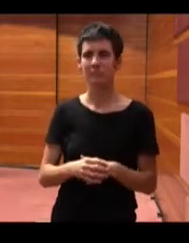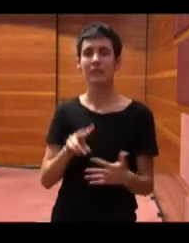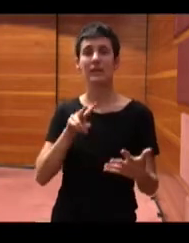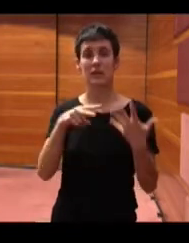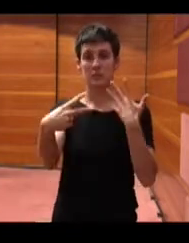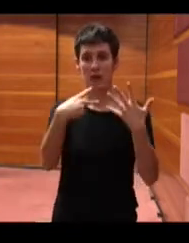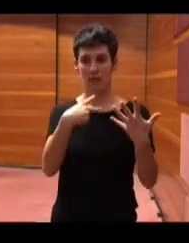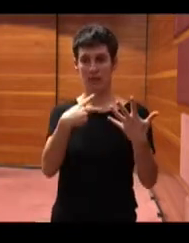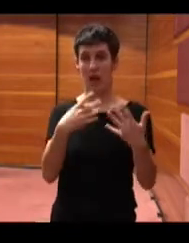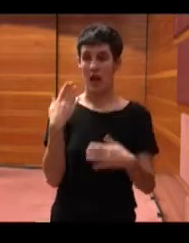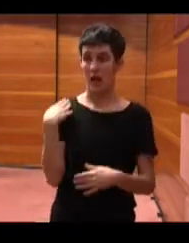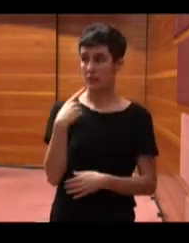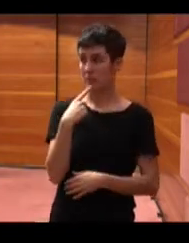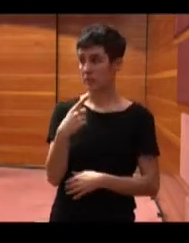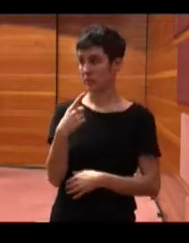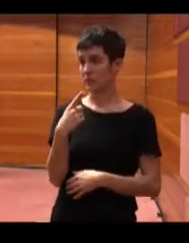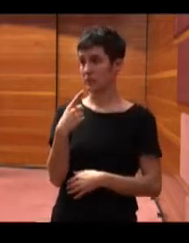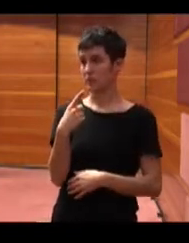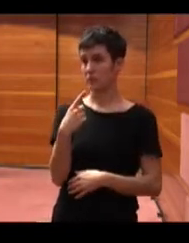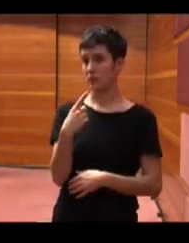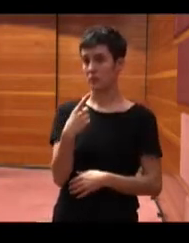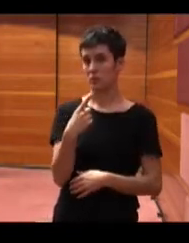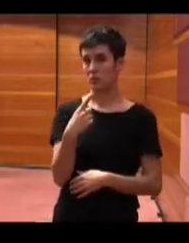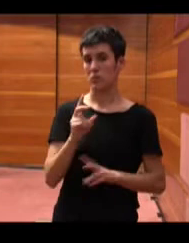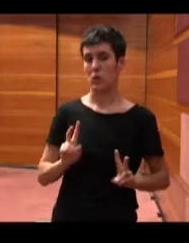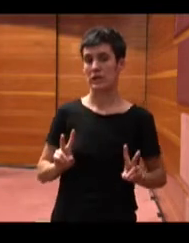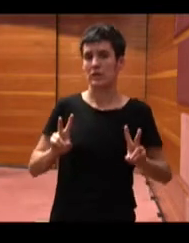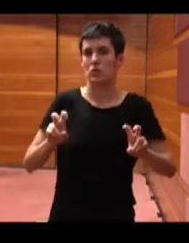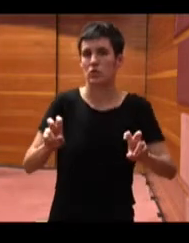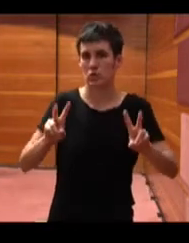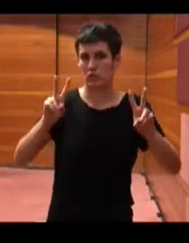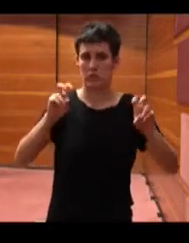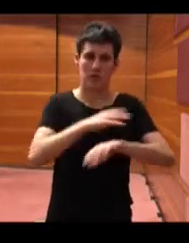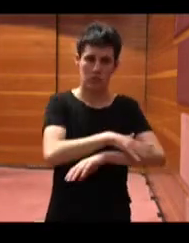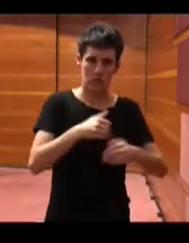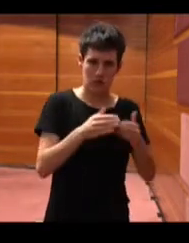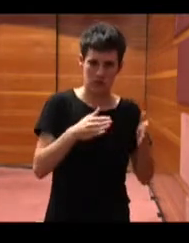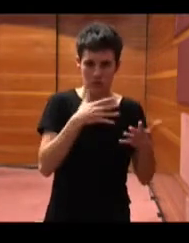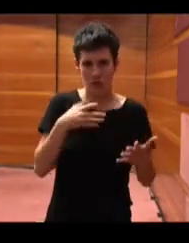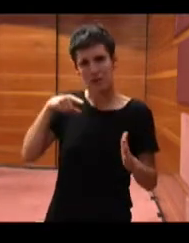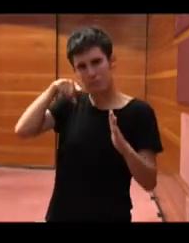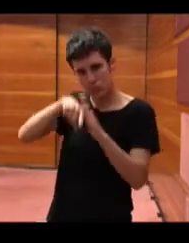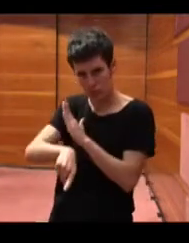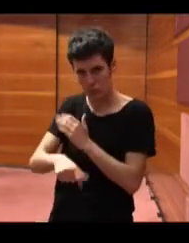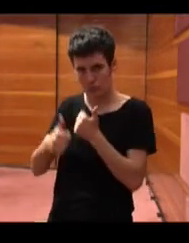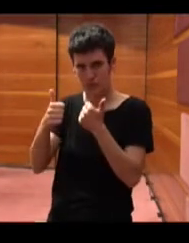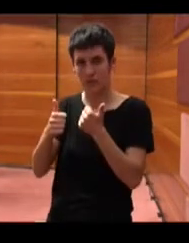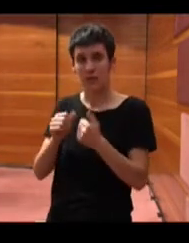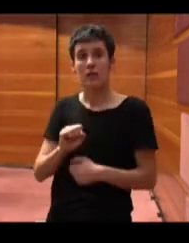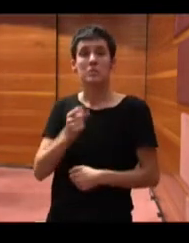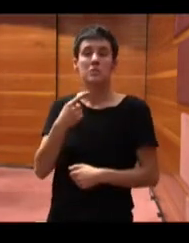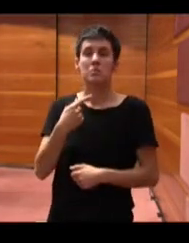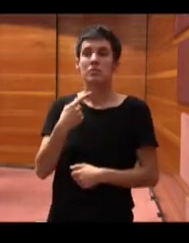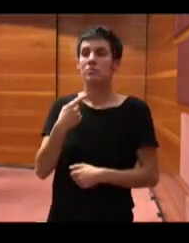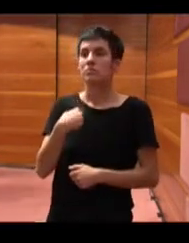Transparencia. Hemos hecho antes una pequeña introducción a hablar de gobierno abierto, pero vamos a verlo más en profundidad. Primero, yo creo que